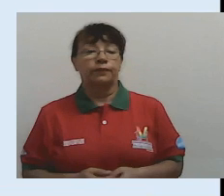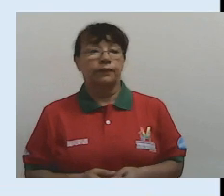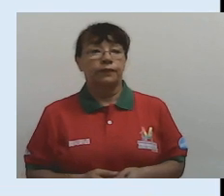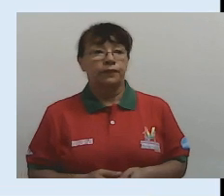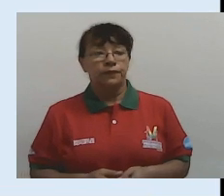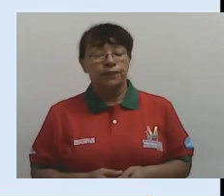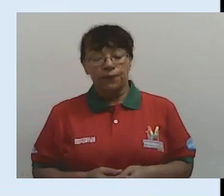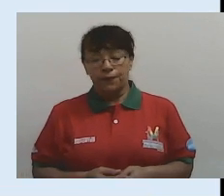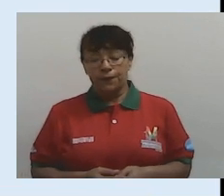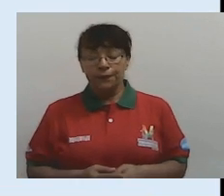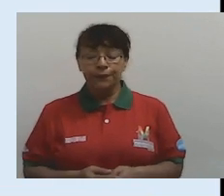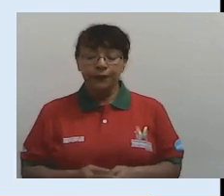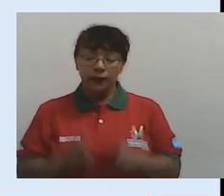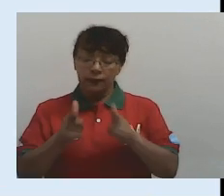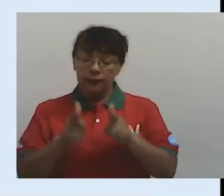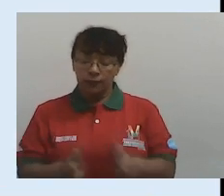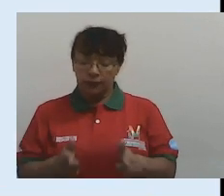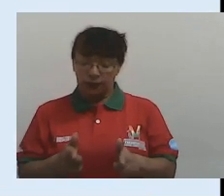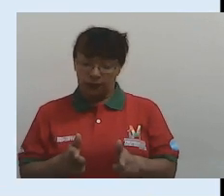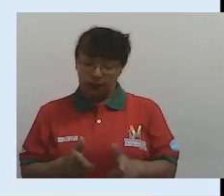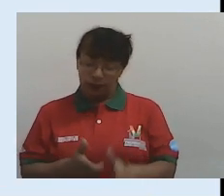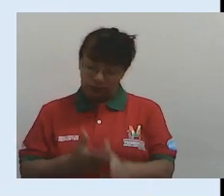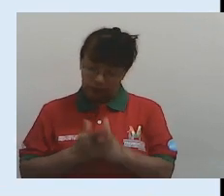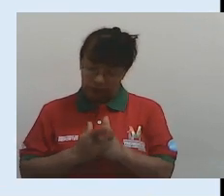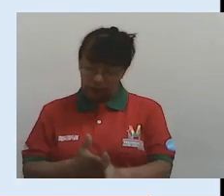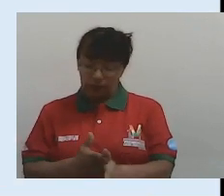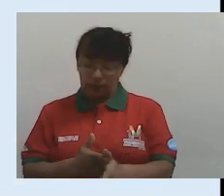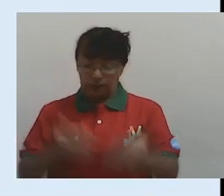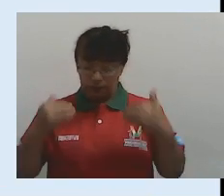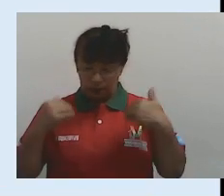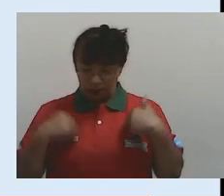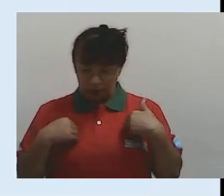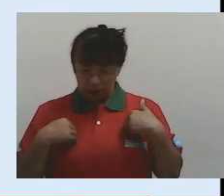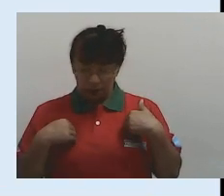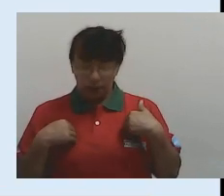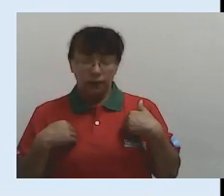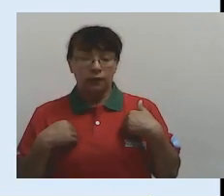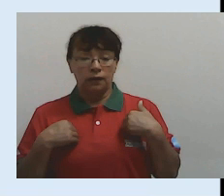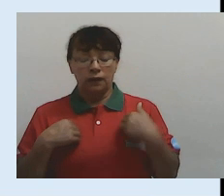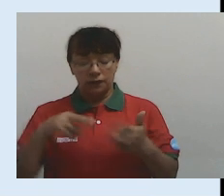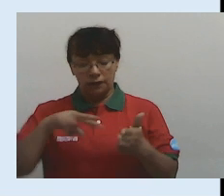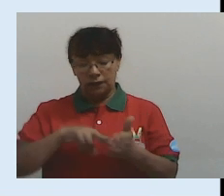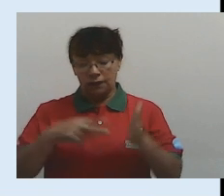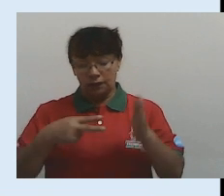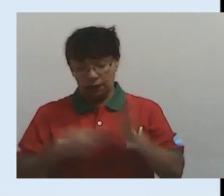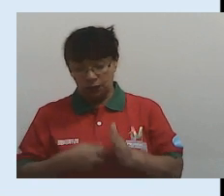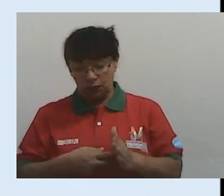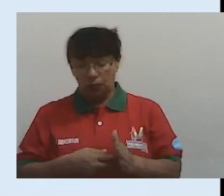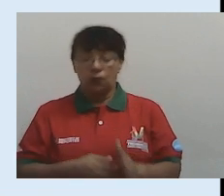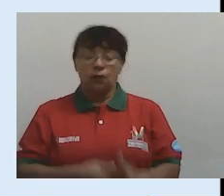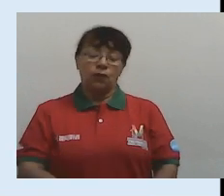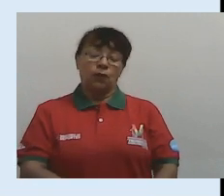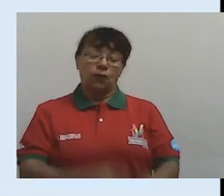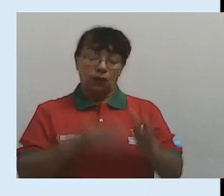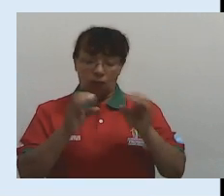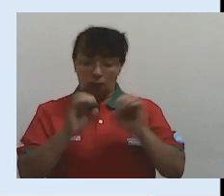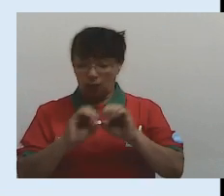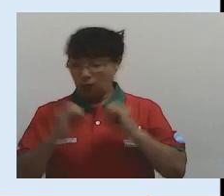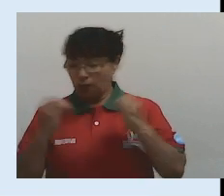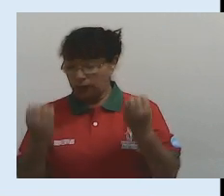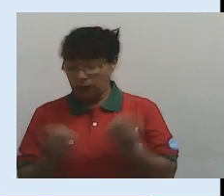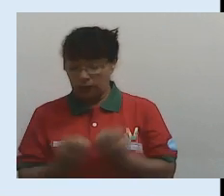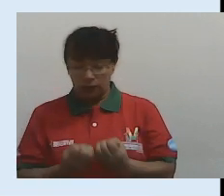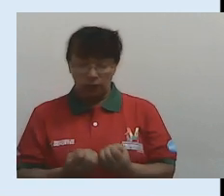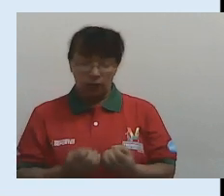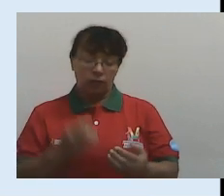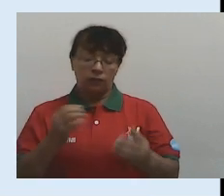El mini atletismo tiene, a través de lo que ha significado su preparación, su organización como